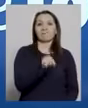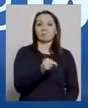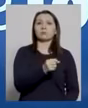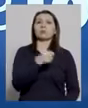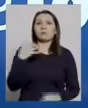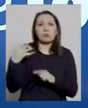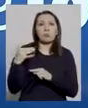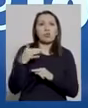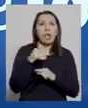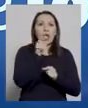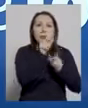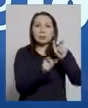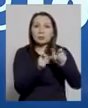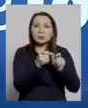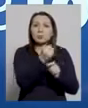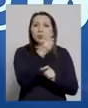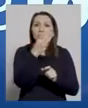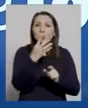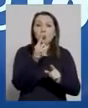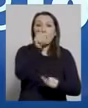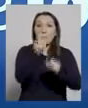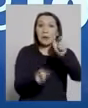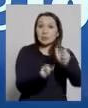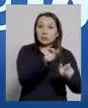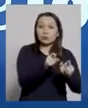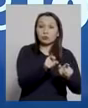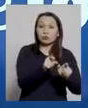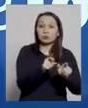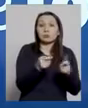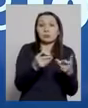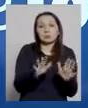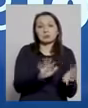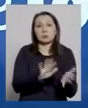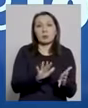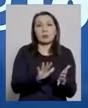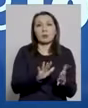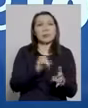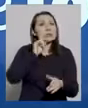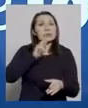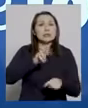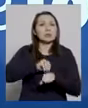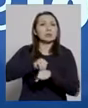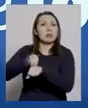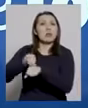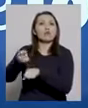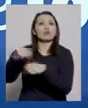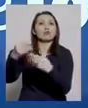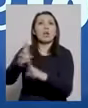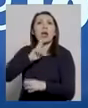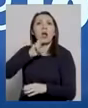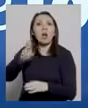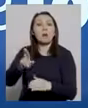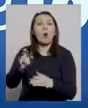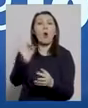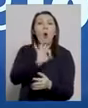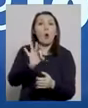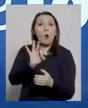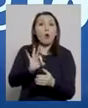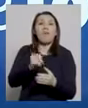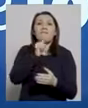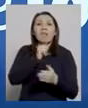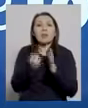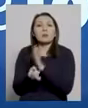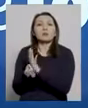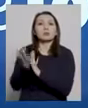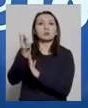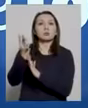número importante de personas que ya no han sido notificadas, o bien su estado no ha sido